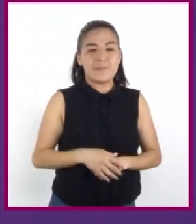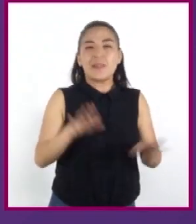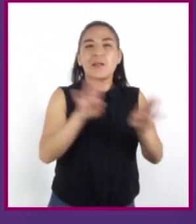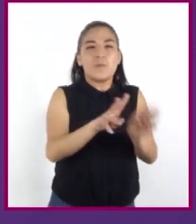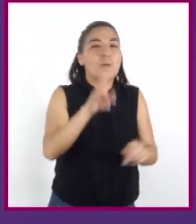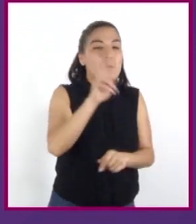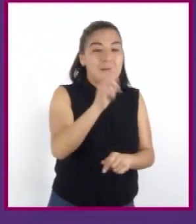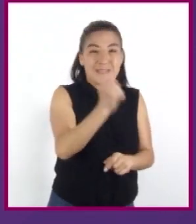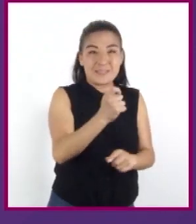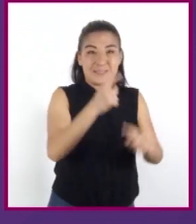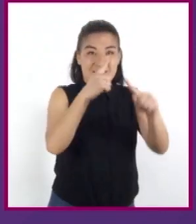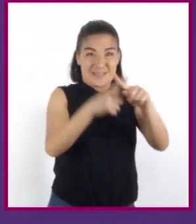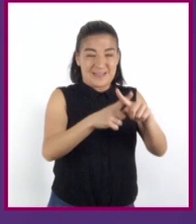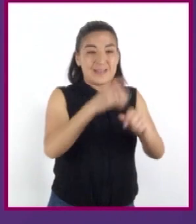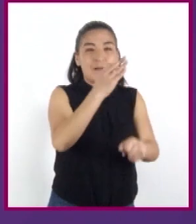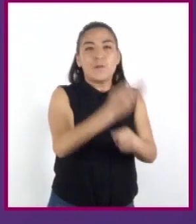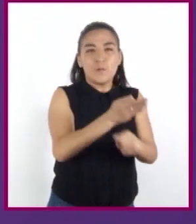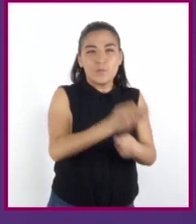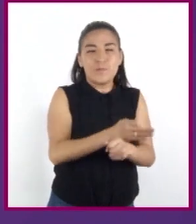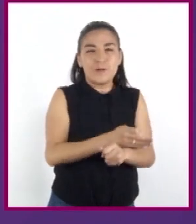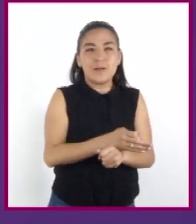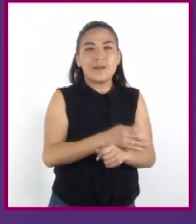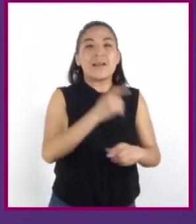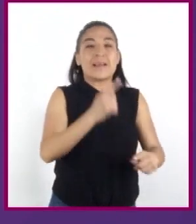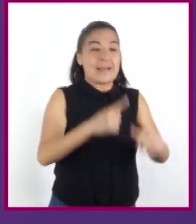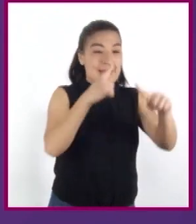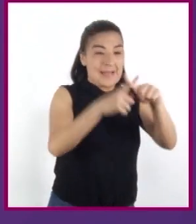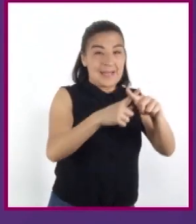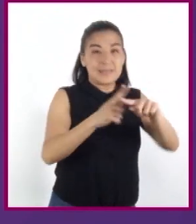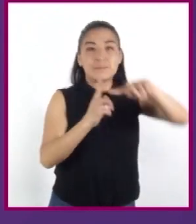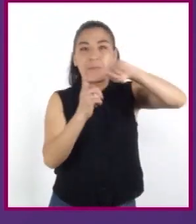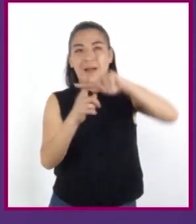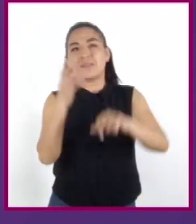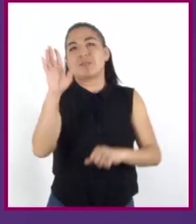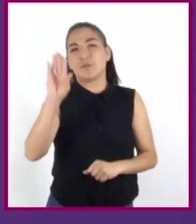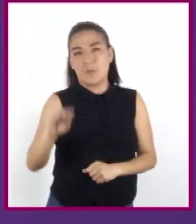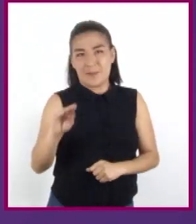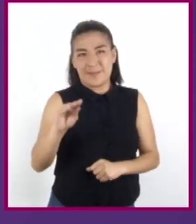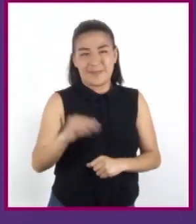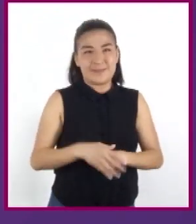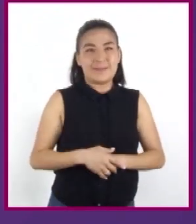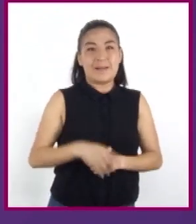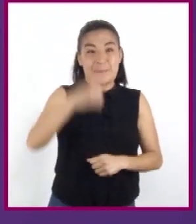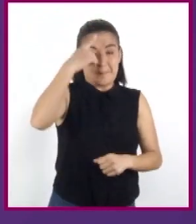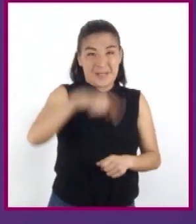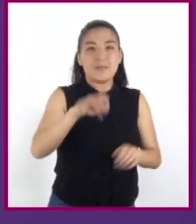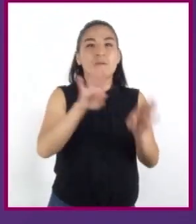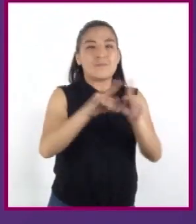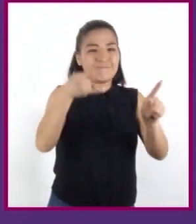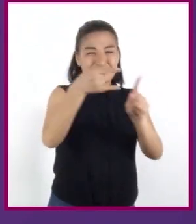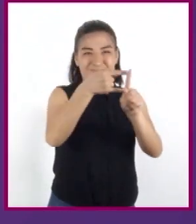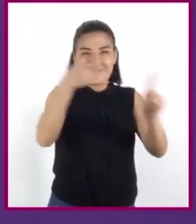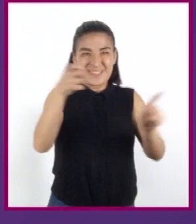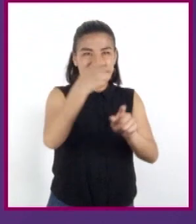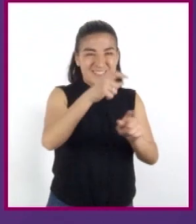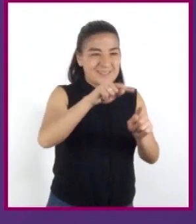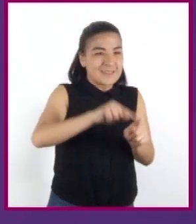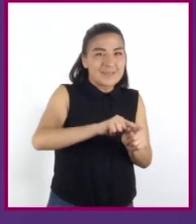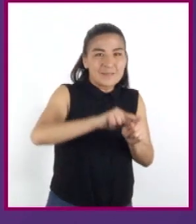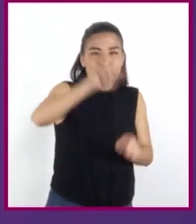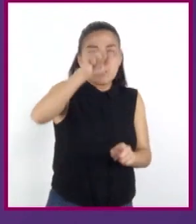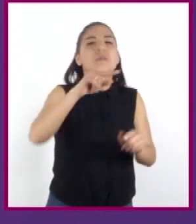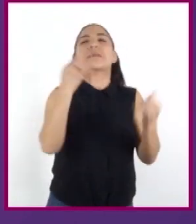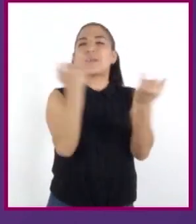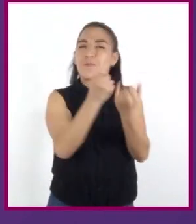denota la medida de este lado será X más 90. Para la base del rectángulo, conocemos prácticamente